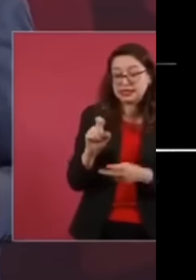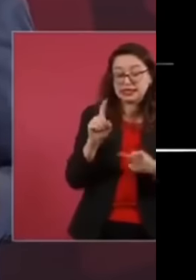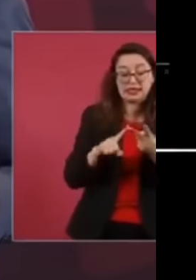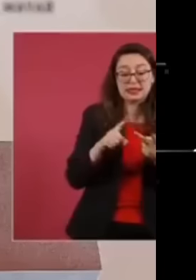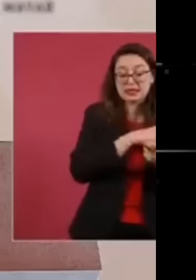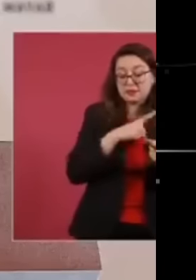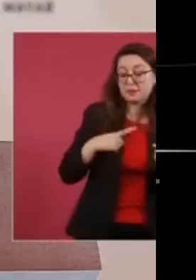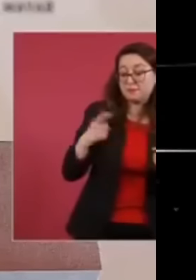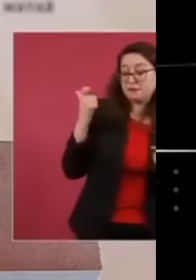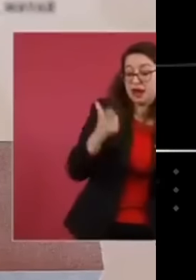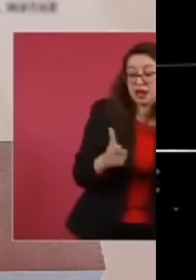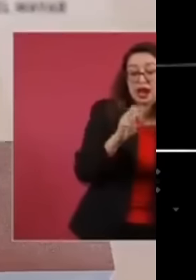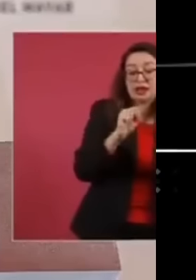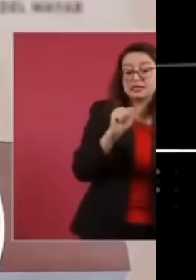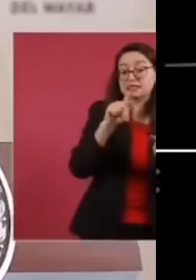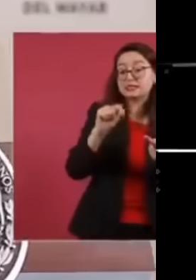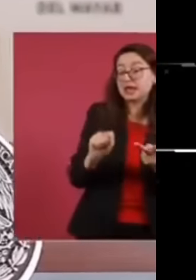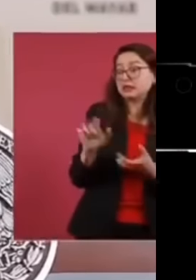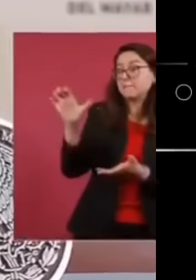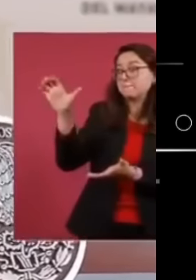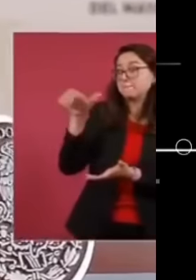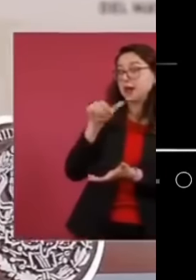SAT previo